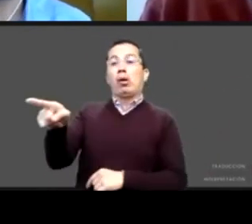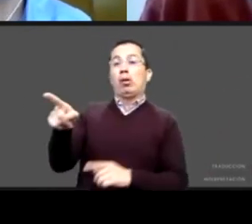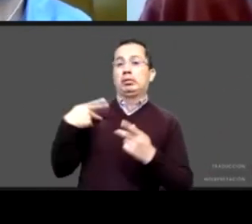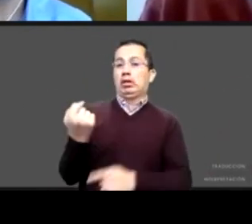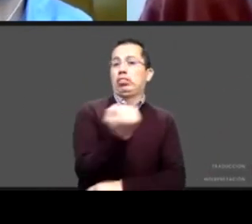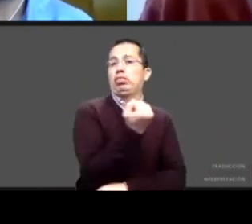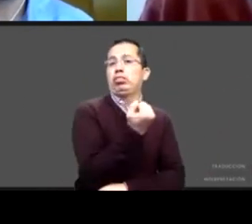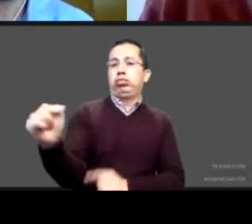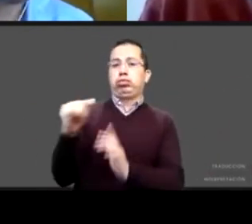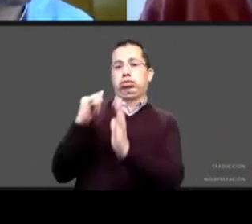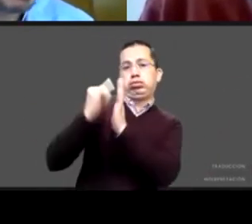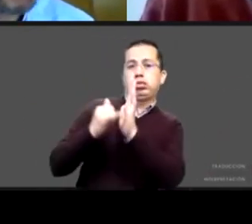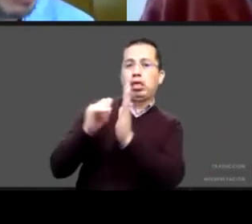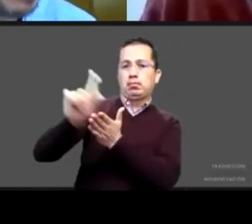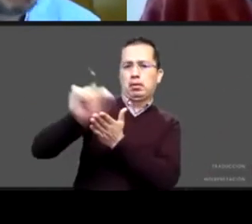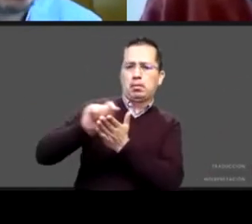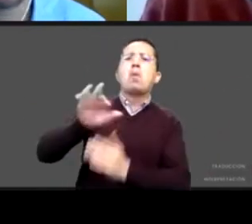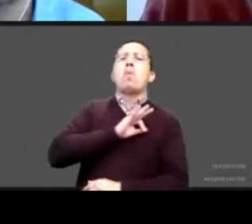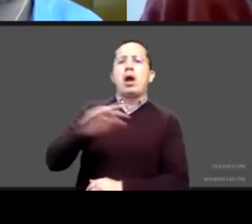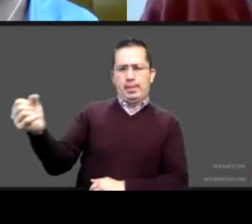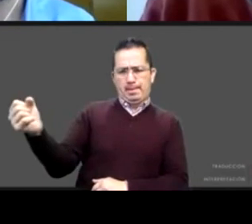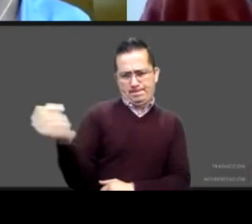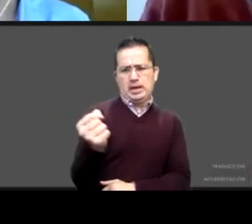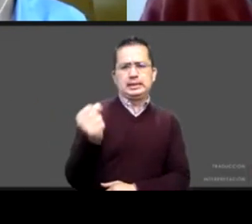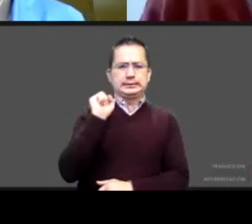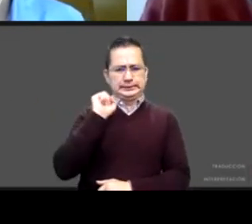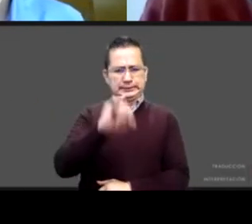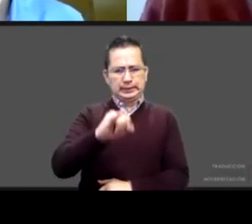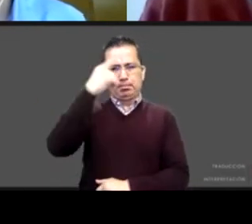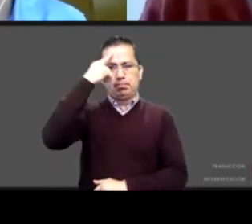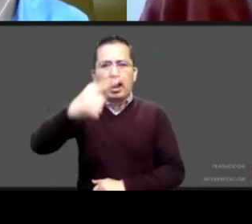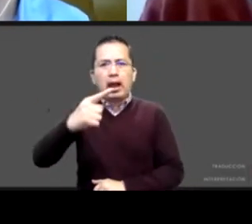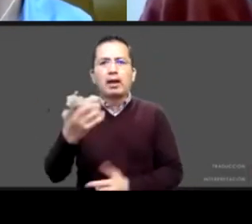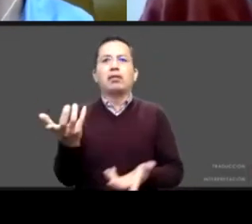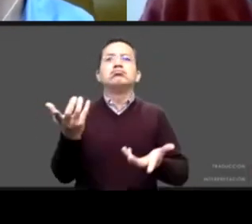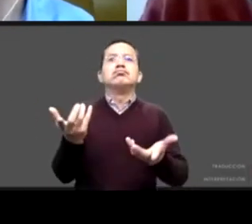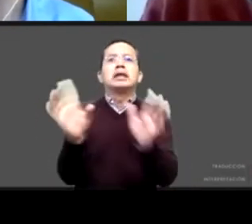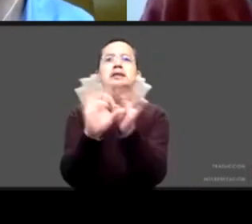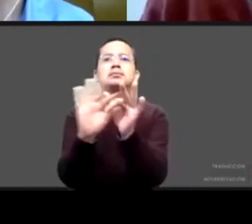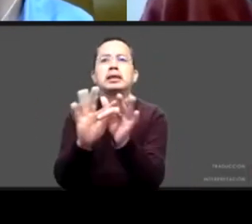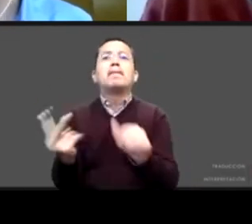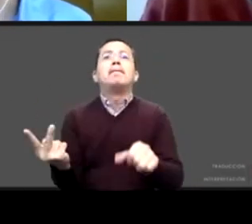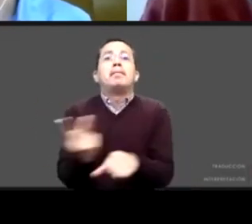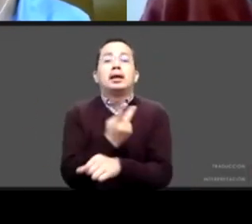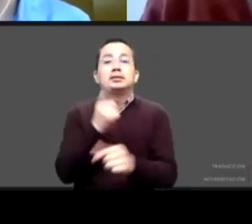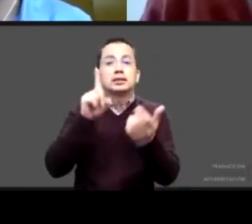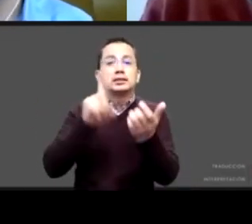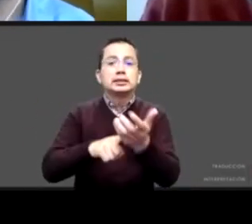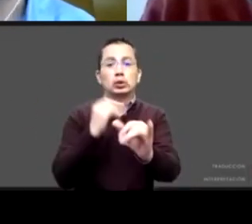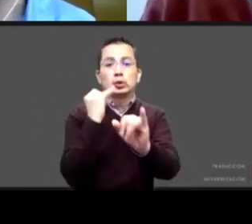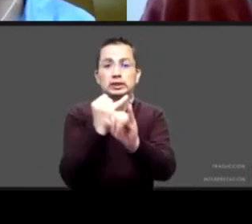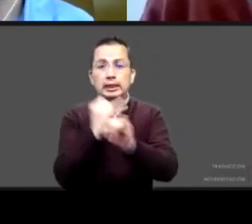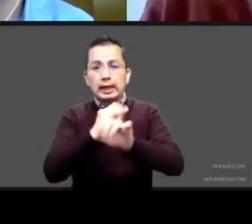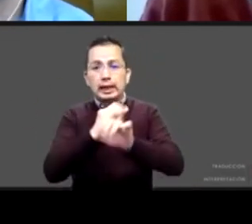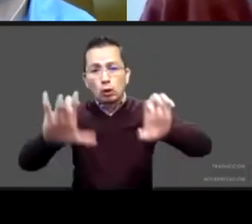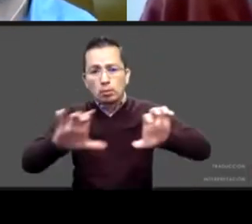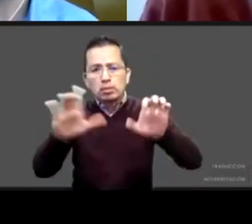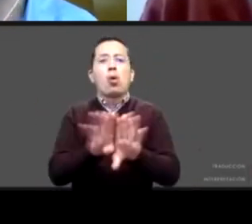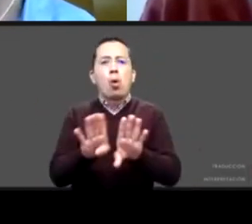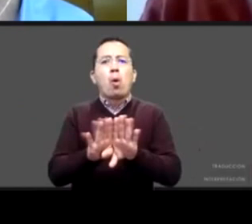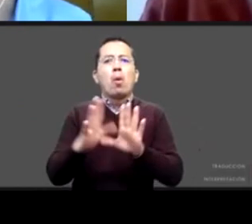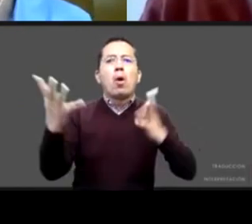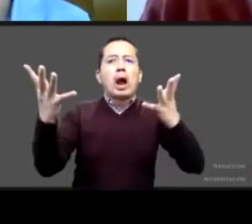más fuerza en este análisis sobre la participación en medios virtuales, ¿no? Entonces, ¿cómo la emergencia